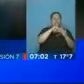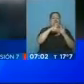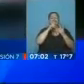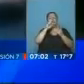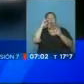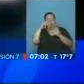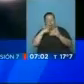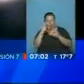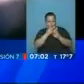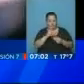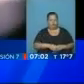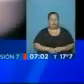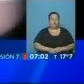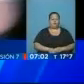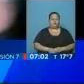Torres.